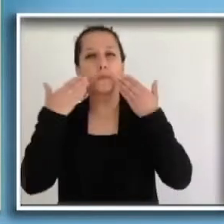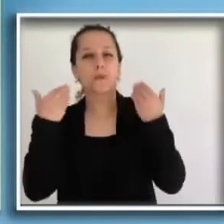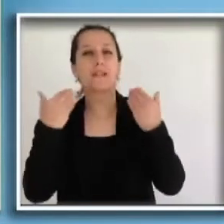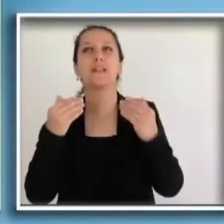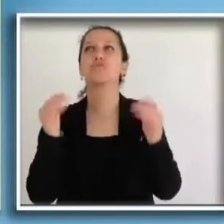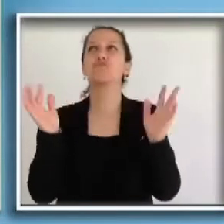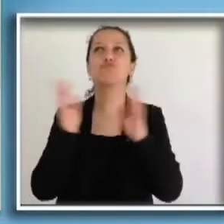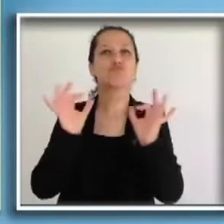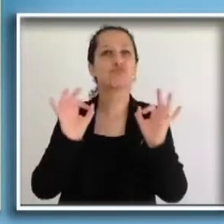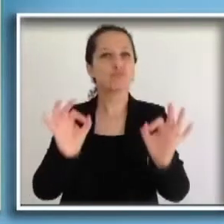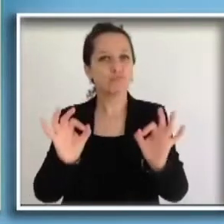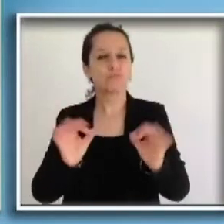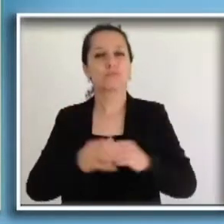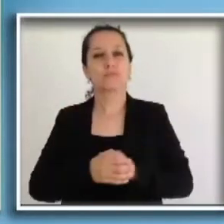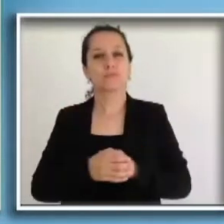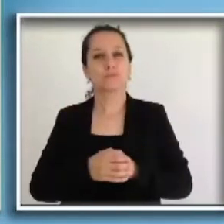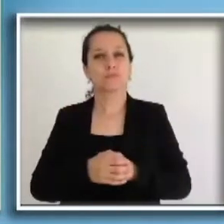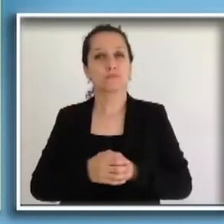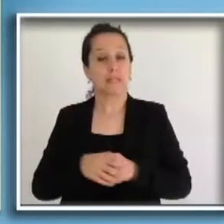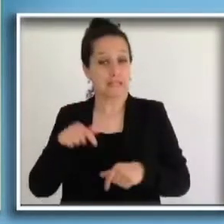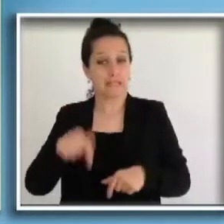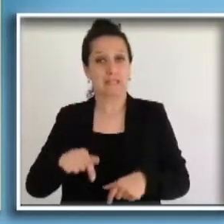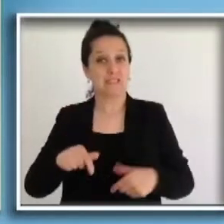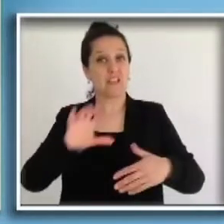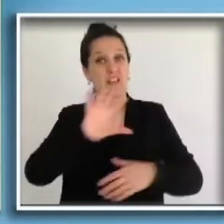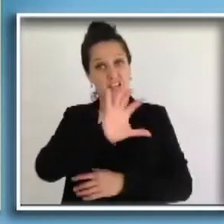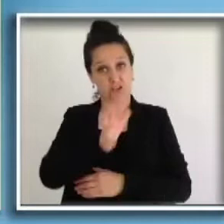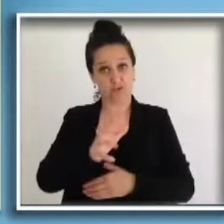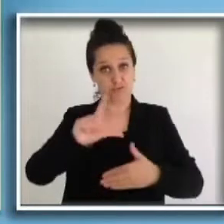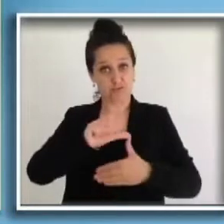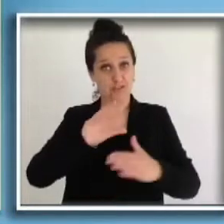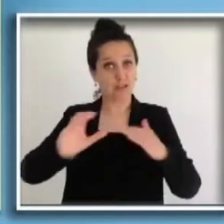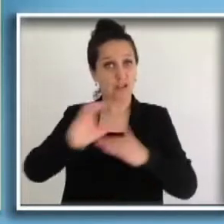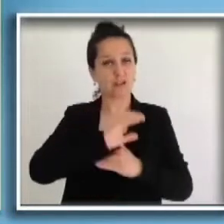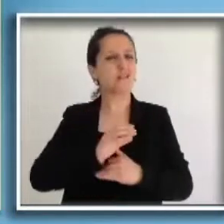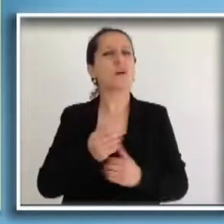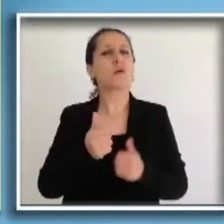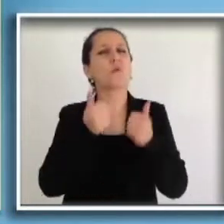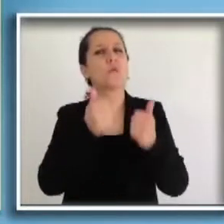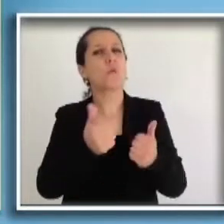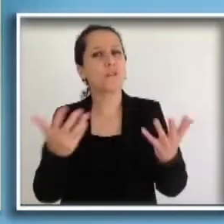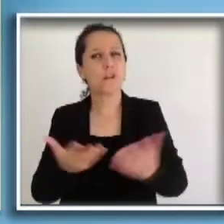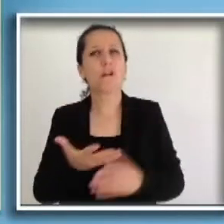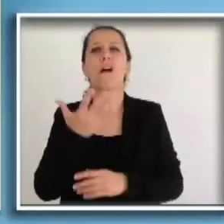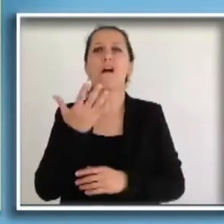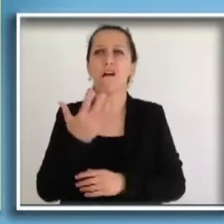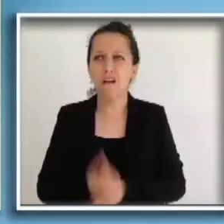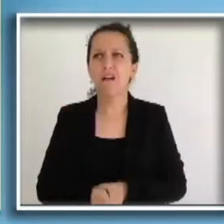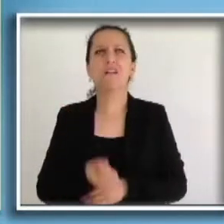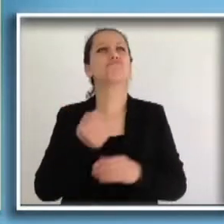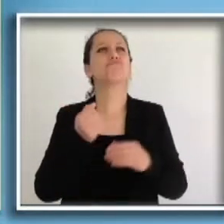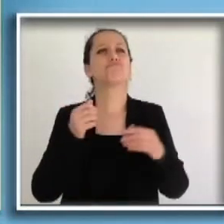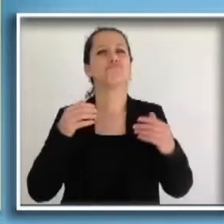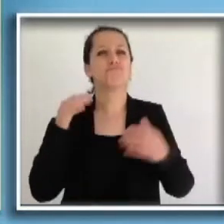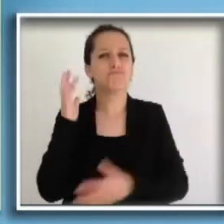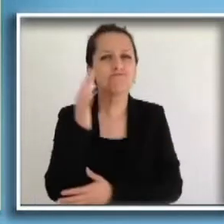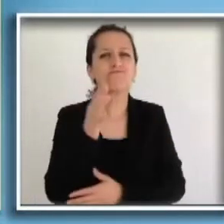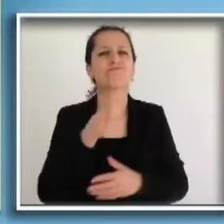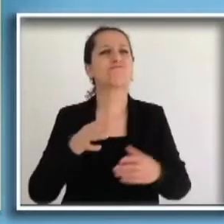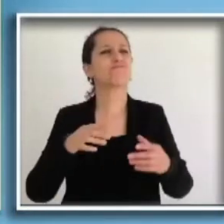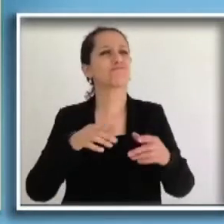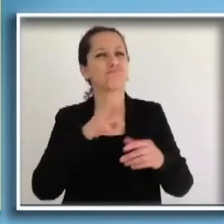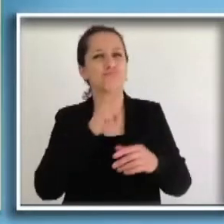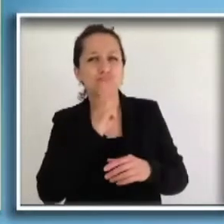ventajas con las que cuenta nuestra región es precisamente la votación de recursos naturales en la actualidad más del 60%